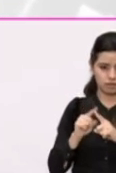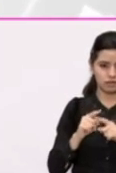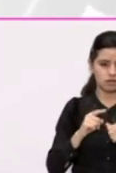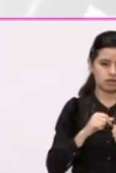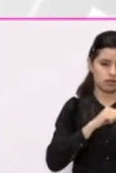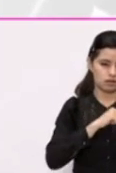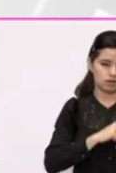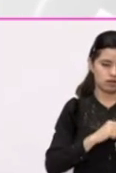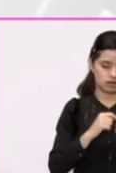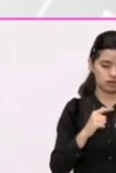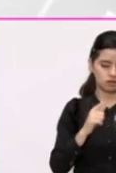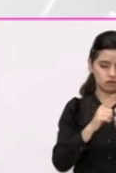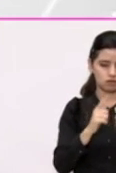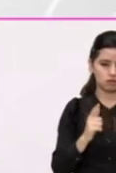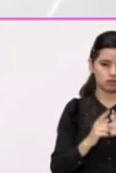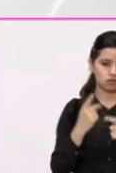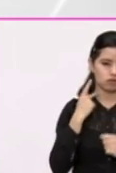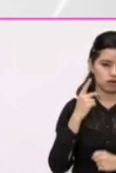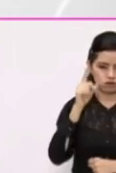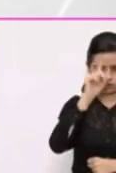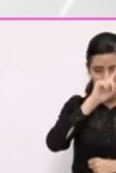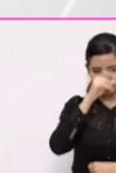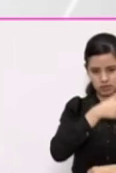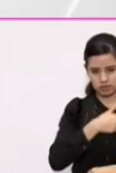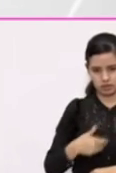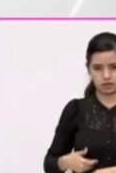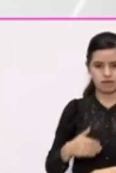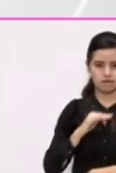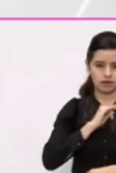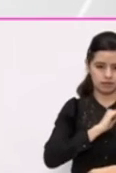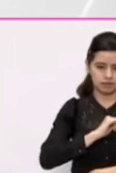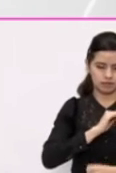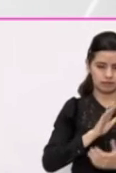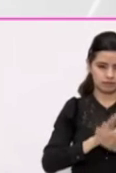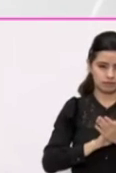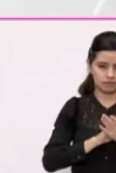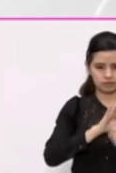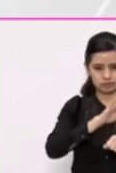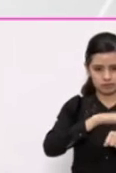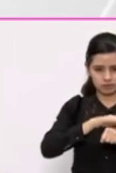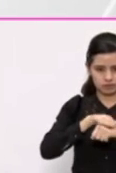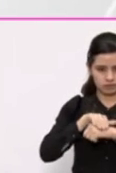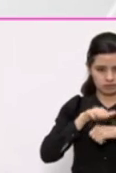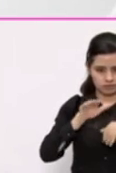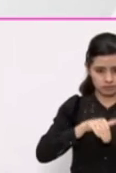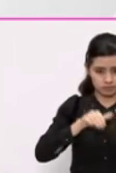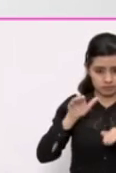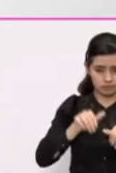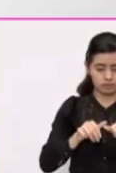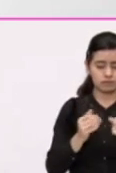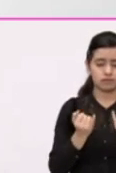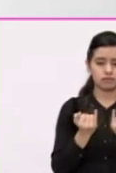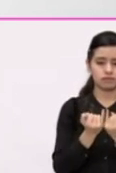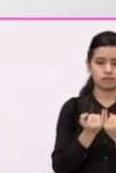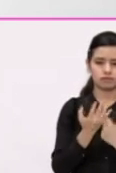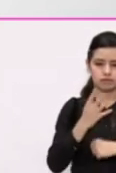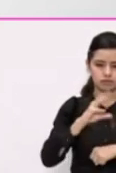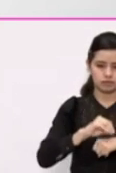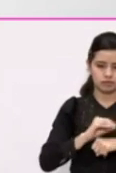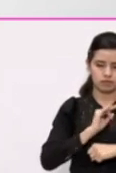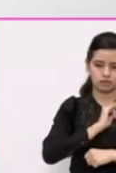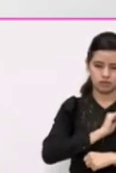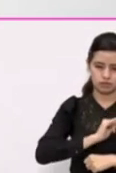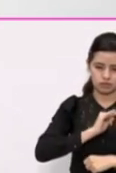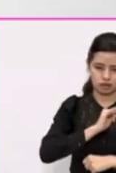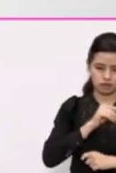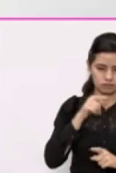Por supuesto, al consejero presidente, a quien felicito esta convocatoria. Y permítanme felicitar de